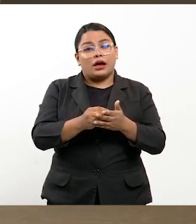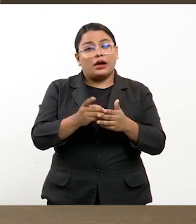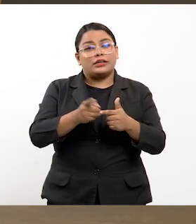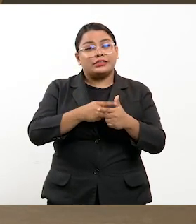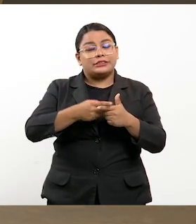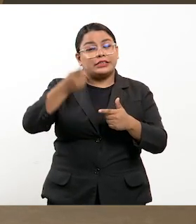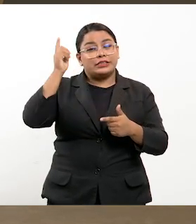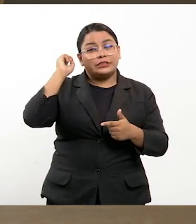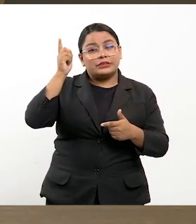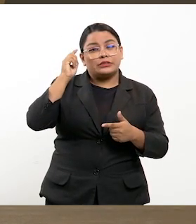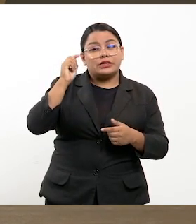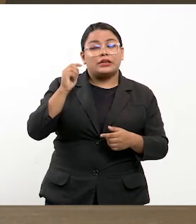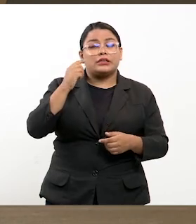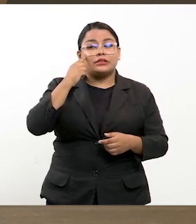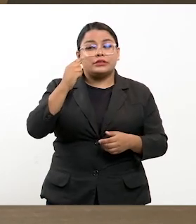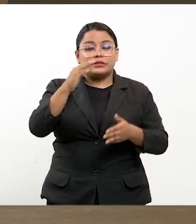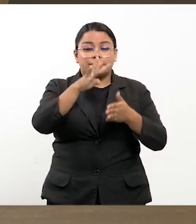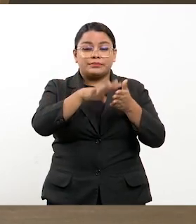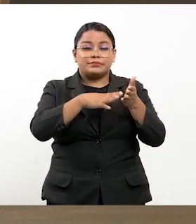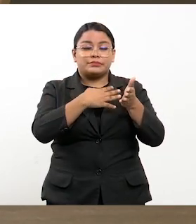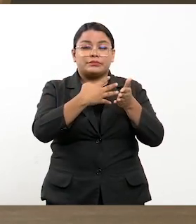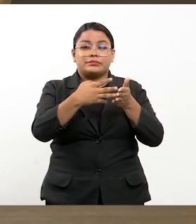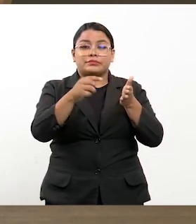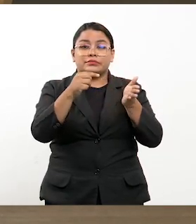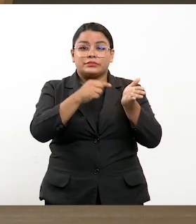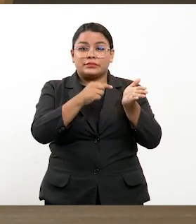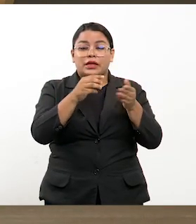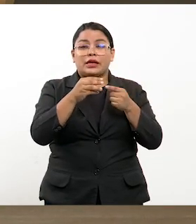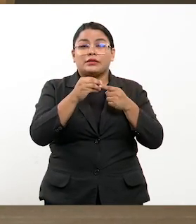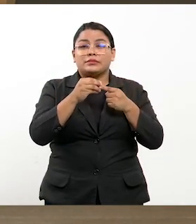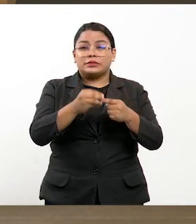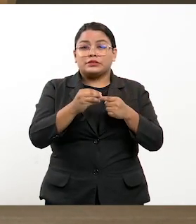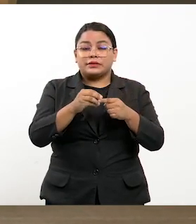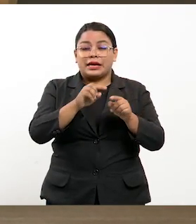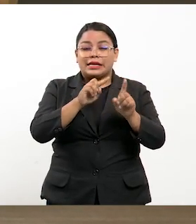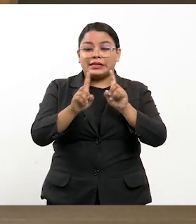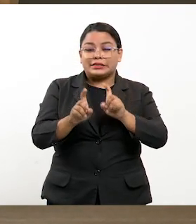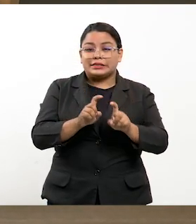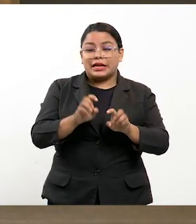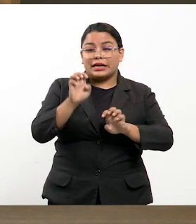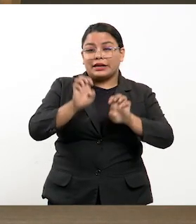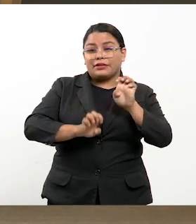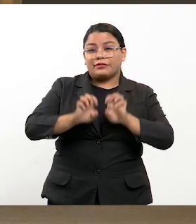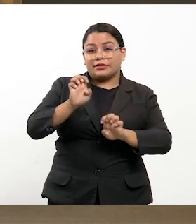docente tendrá una tabla en la que se le especifica el tipo de ítem que se está